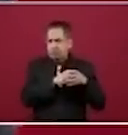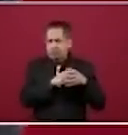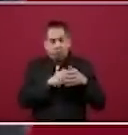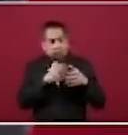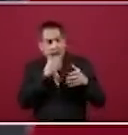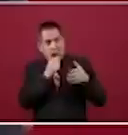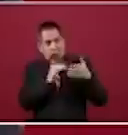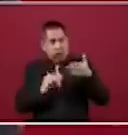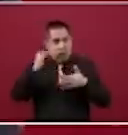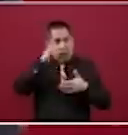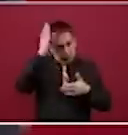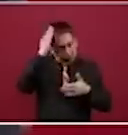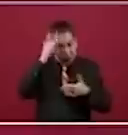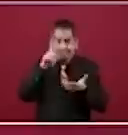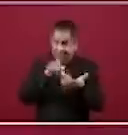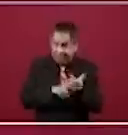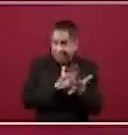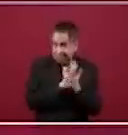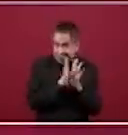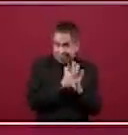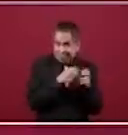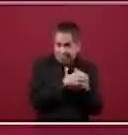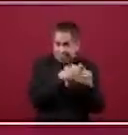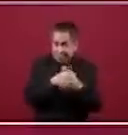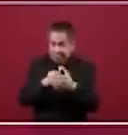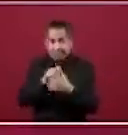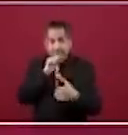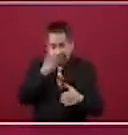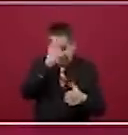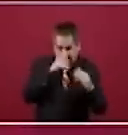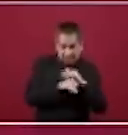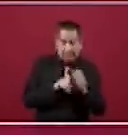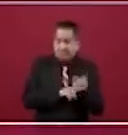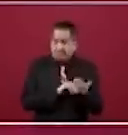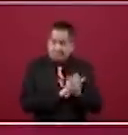machuchones, porque hay mafias en todo, hasta en la ciencia,